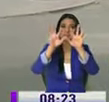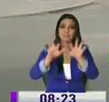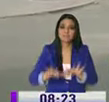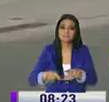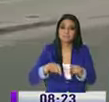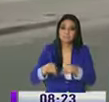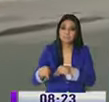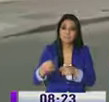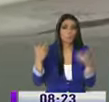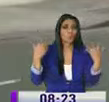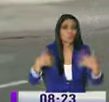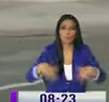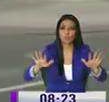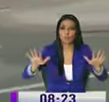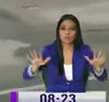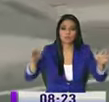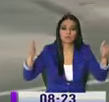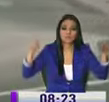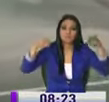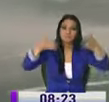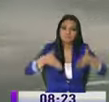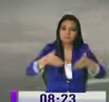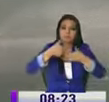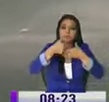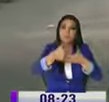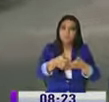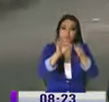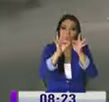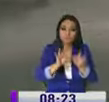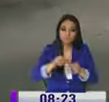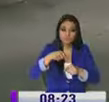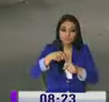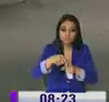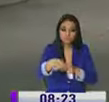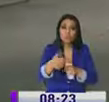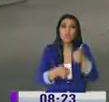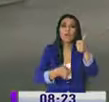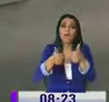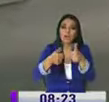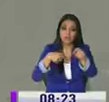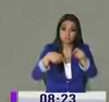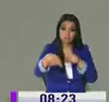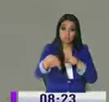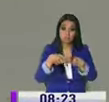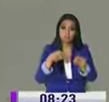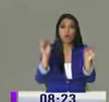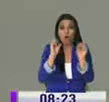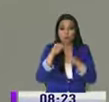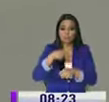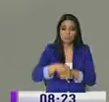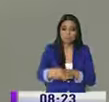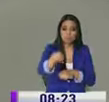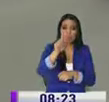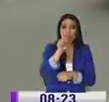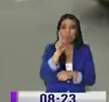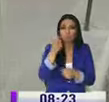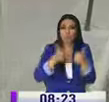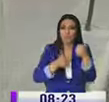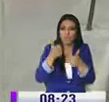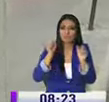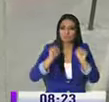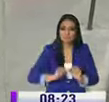movilidad intervengan el sitio señalando cuál es el sentido correcto de la vía para no causar accidentes en ella